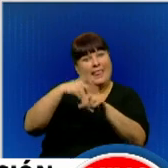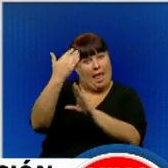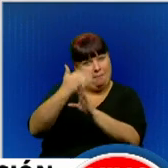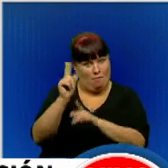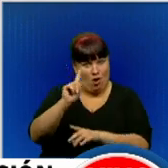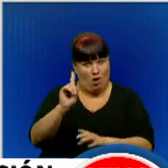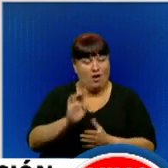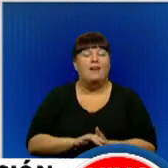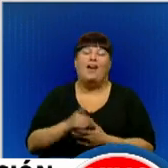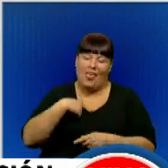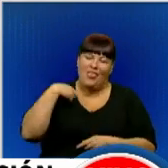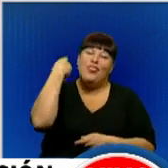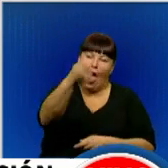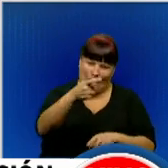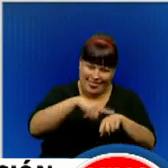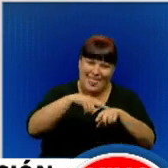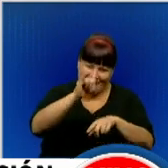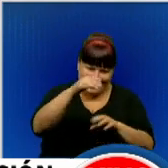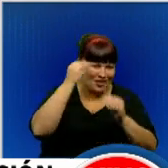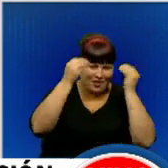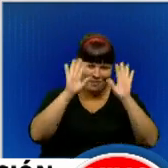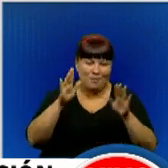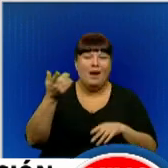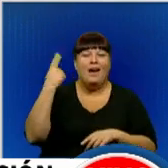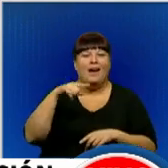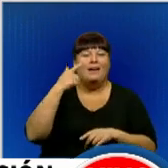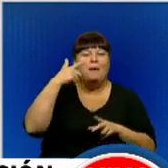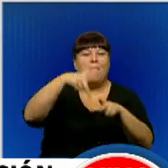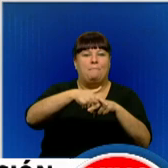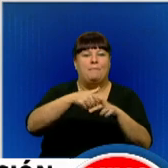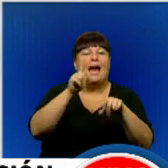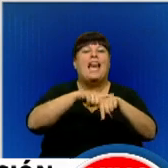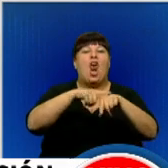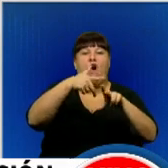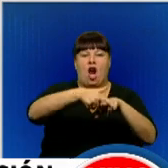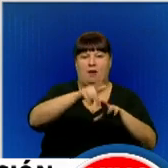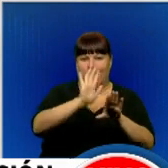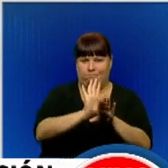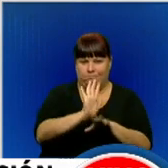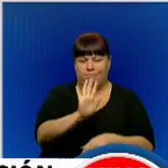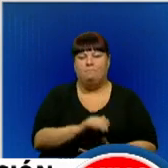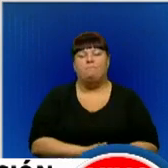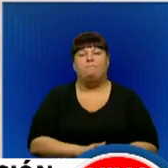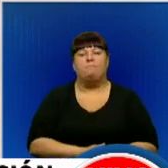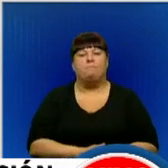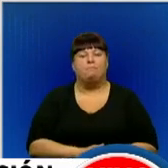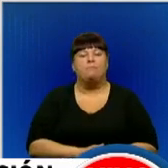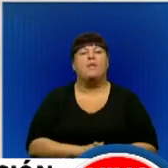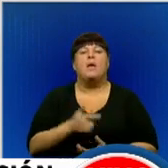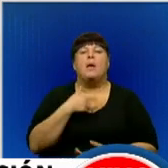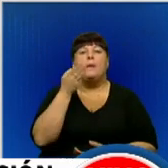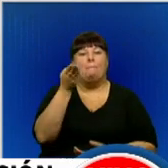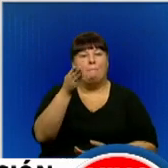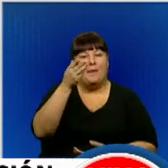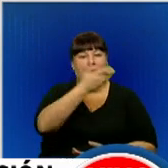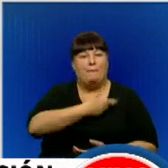le voy a devolver el tiempo que esté tranquilo lo acaban de poner en pausa el reloj le quiero pedir a